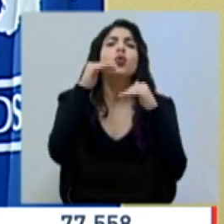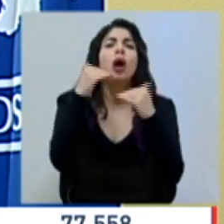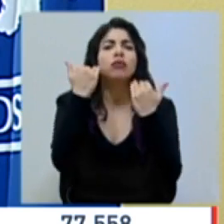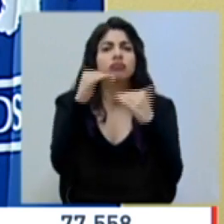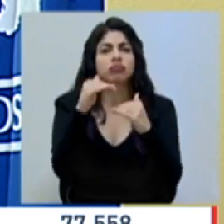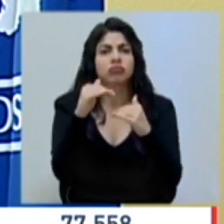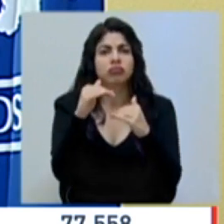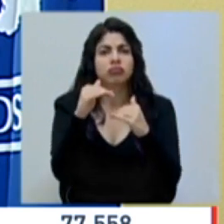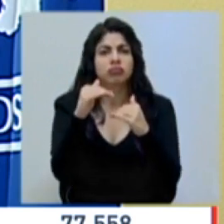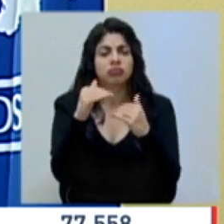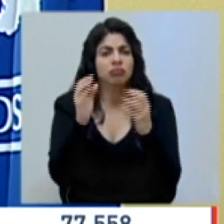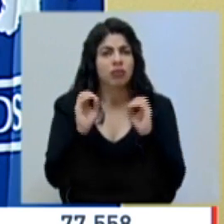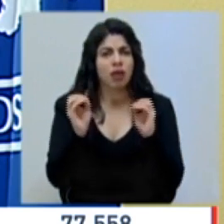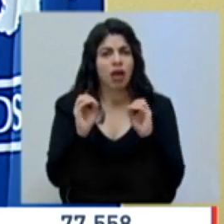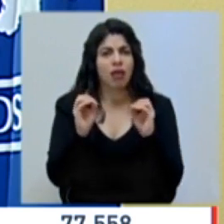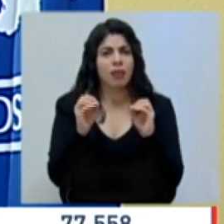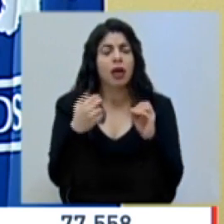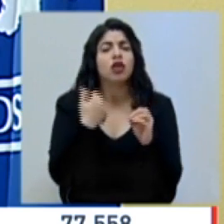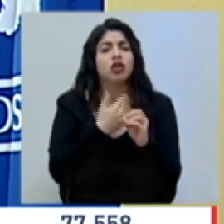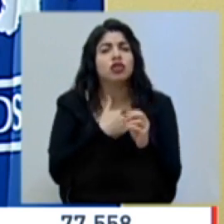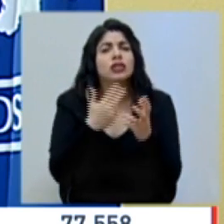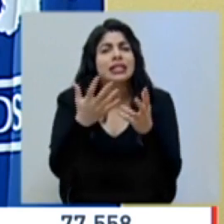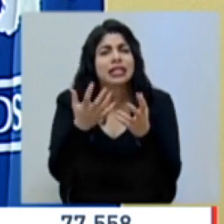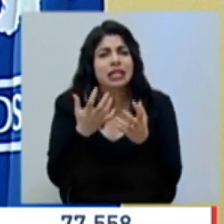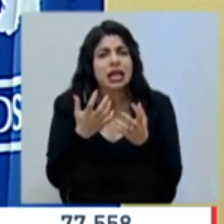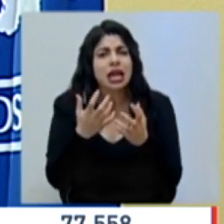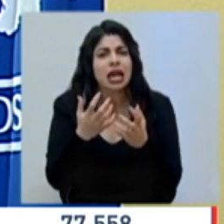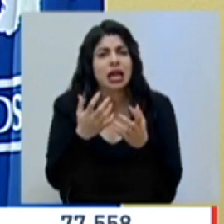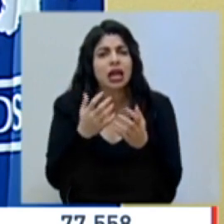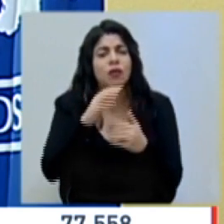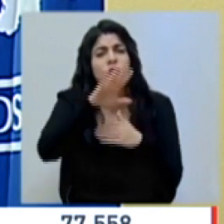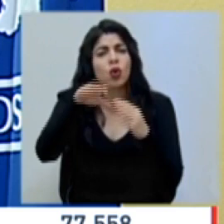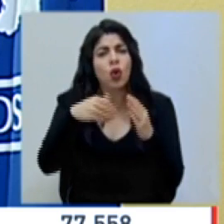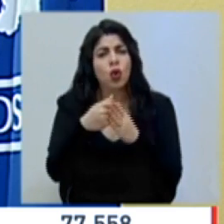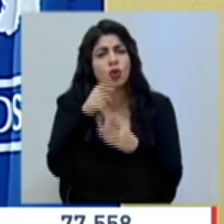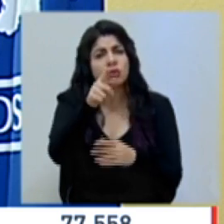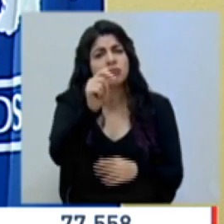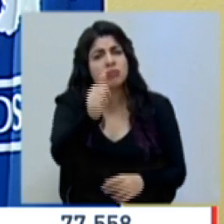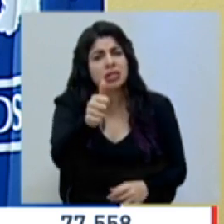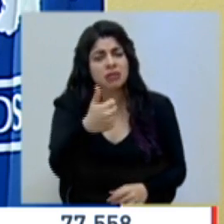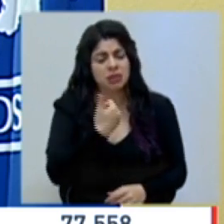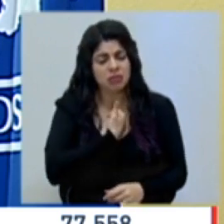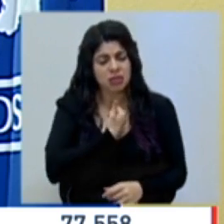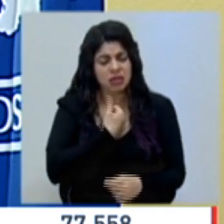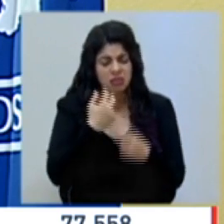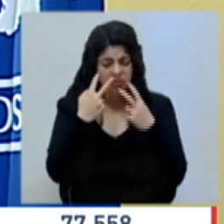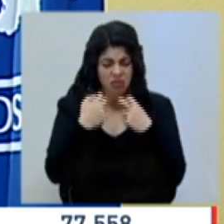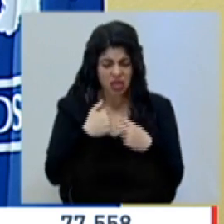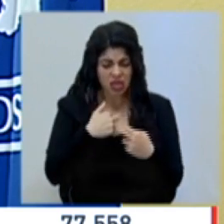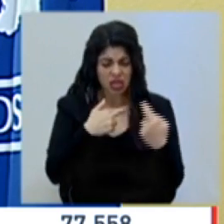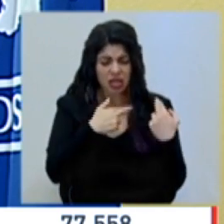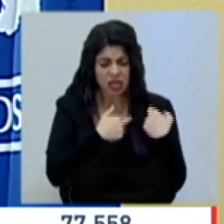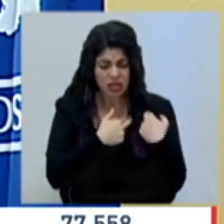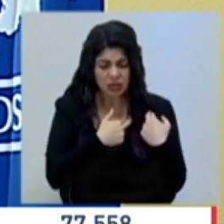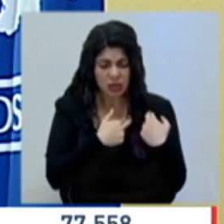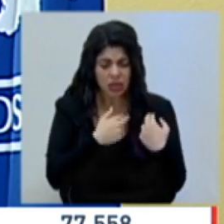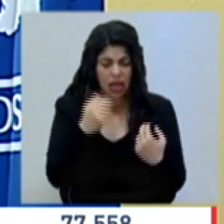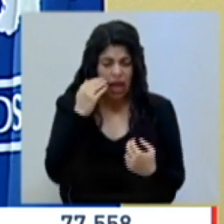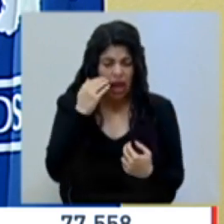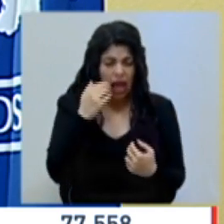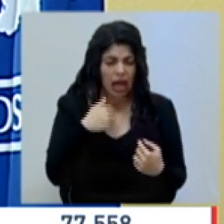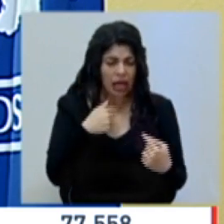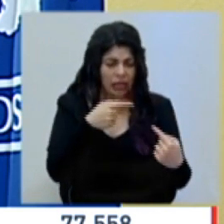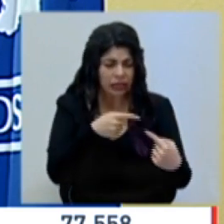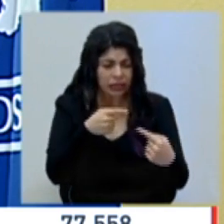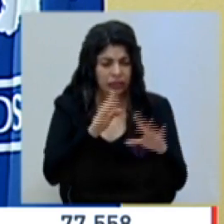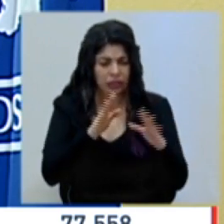Apelamos a que todos comencemos a interiorizar la responsabilidad que tenemos, que sigamos cuidándonos y que no